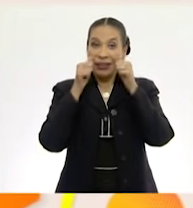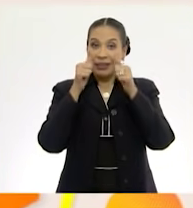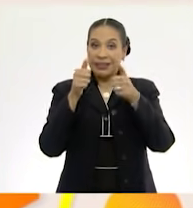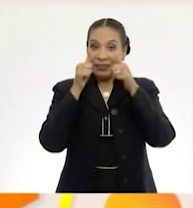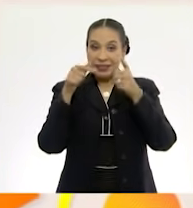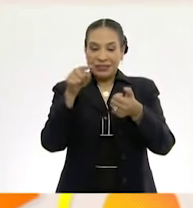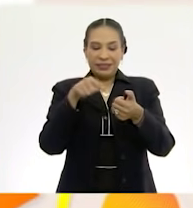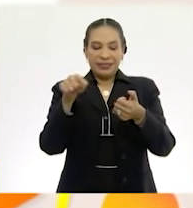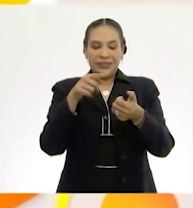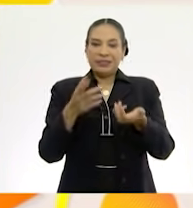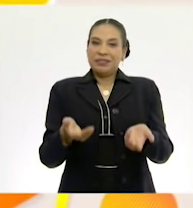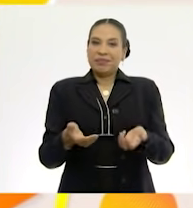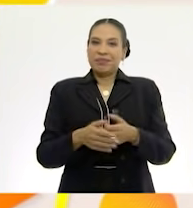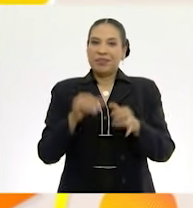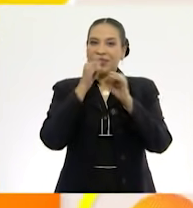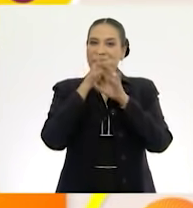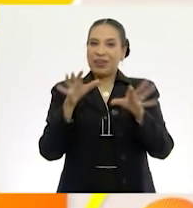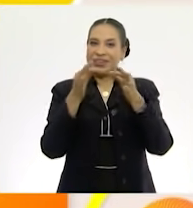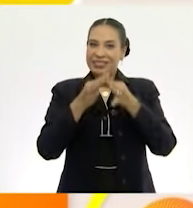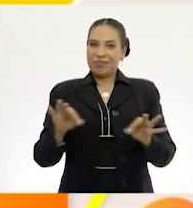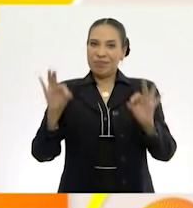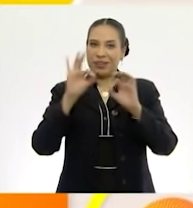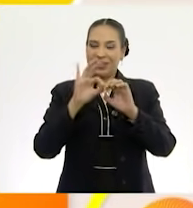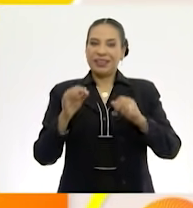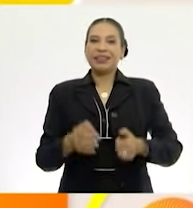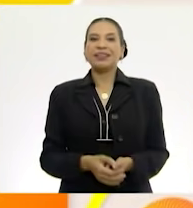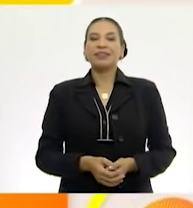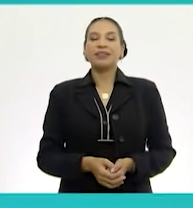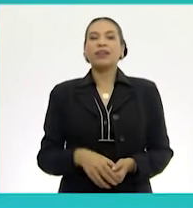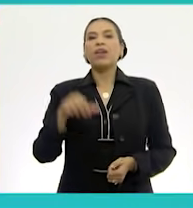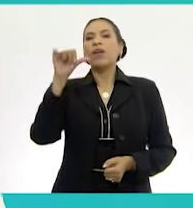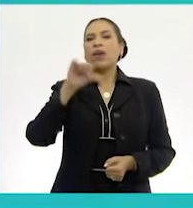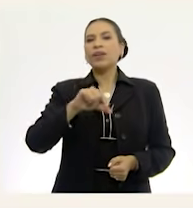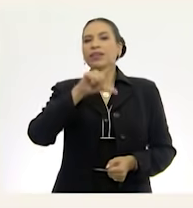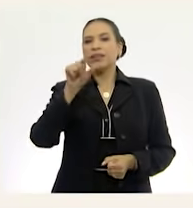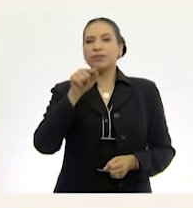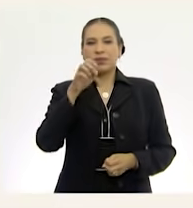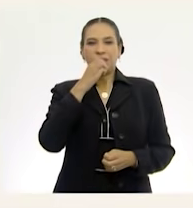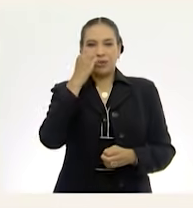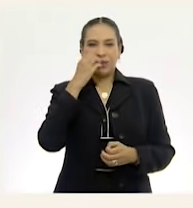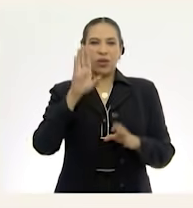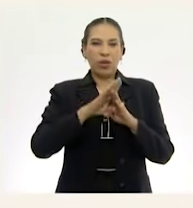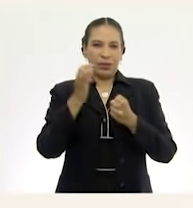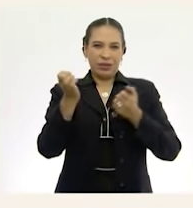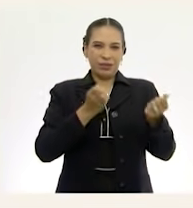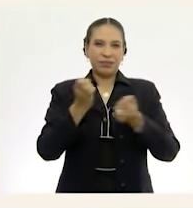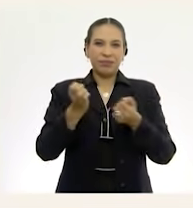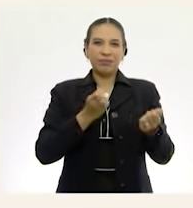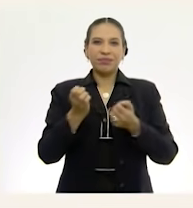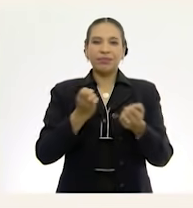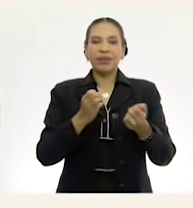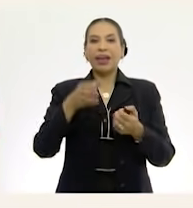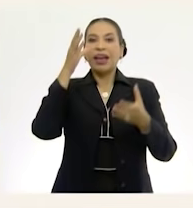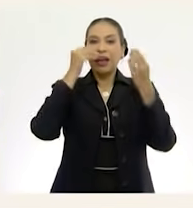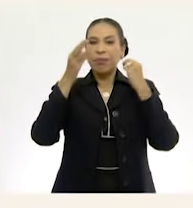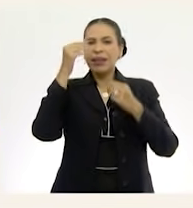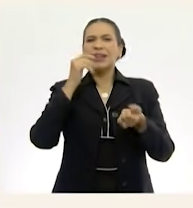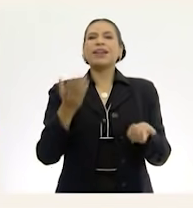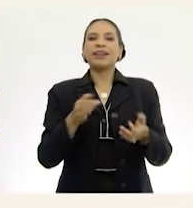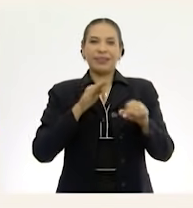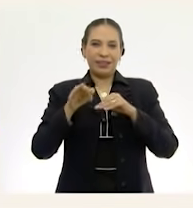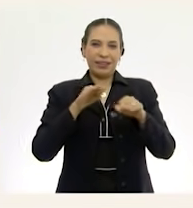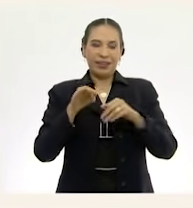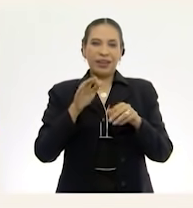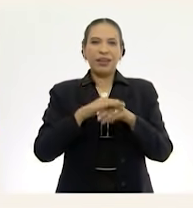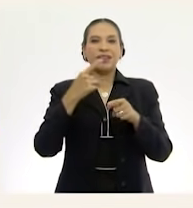Atención, atención. Información importante. Hoy, después de tu clase de educación física, aprenderemos a